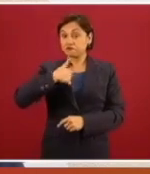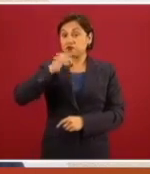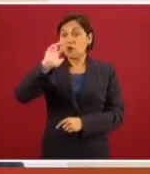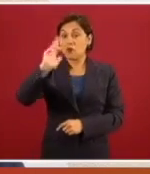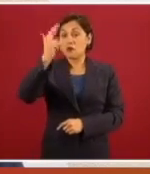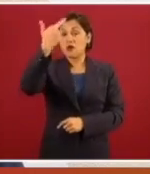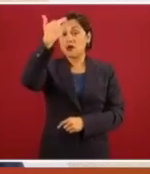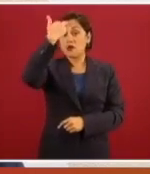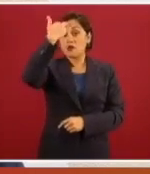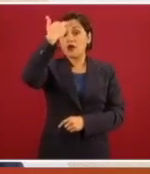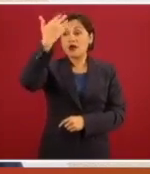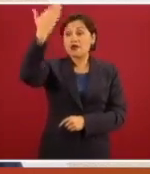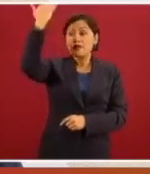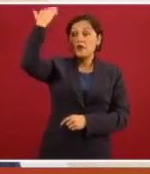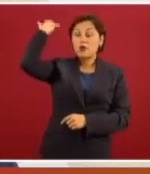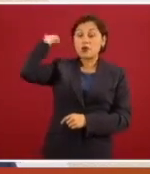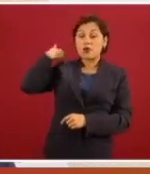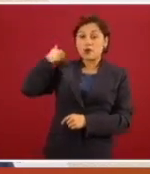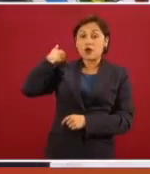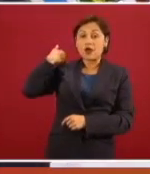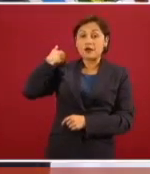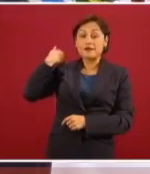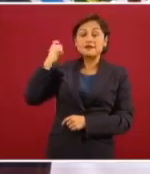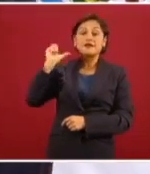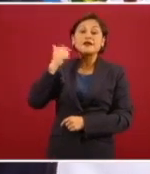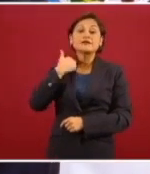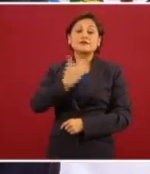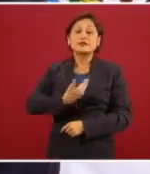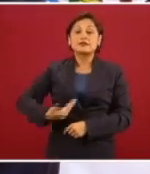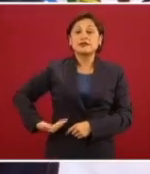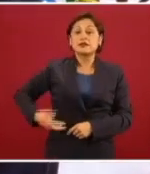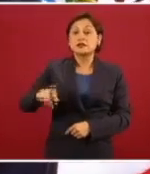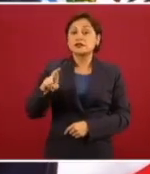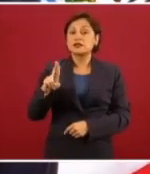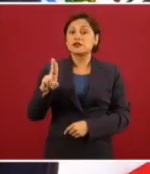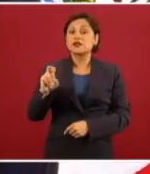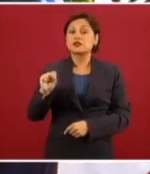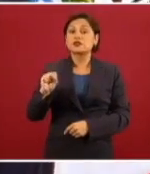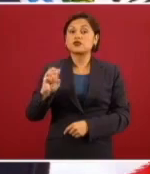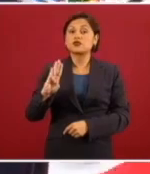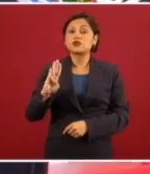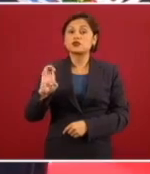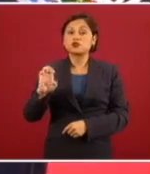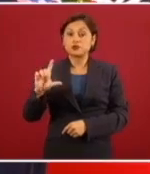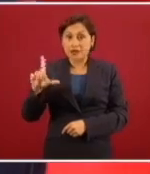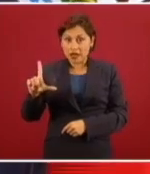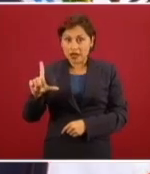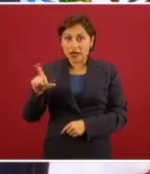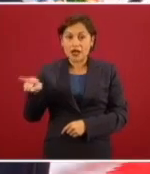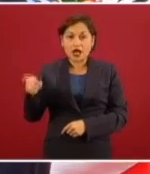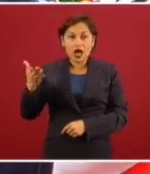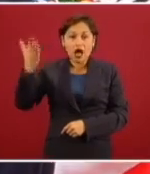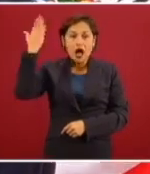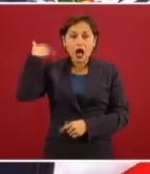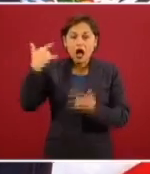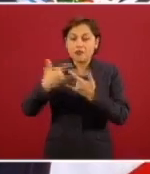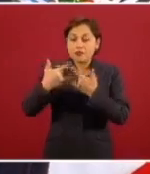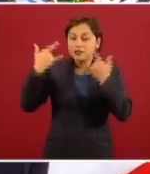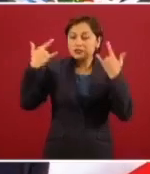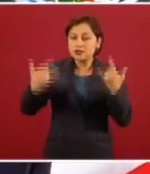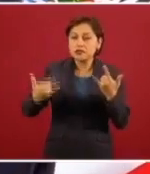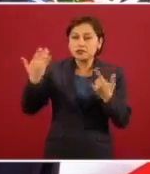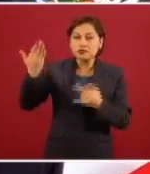el presidente Franklin Delano Roosevelt en una circunstancia parecida durante la